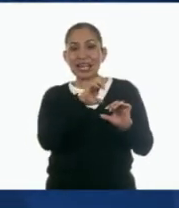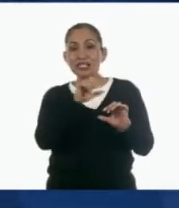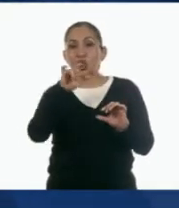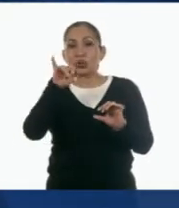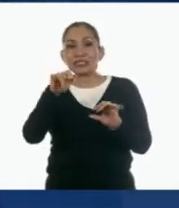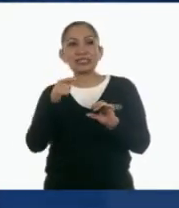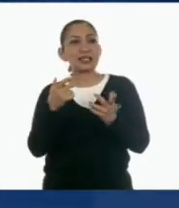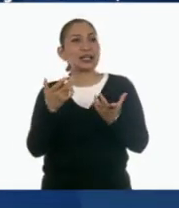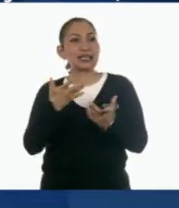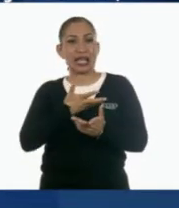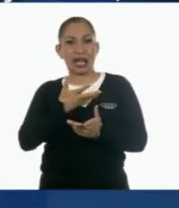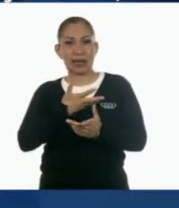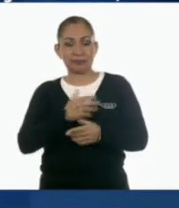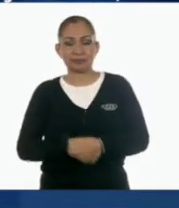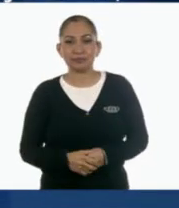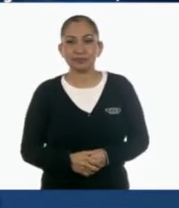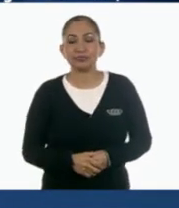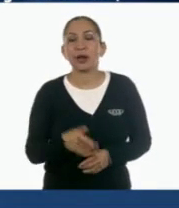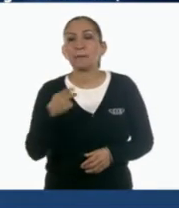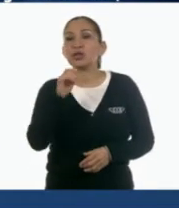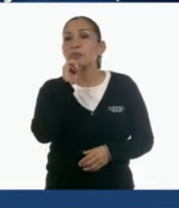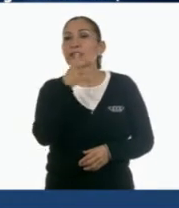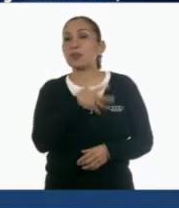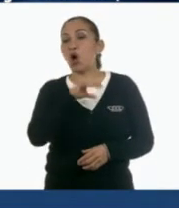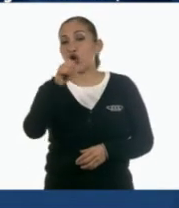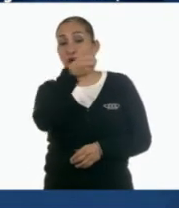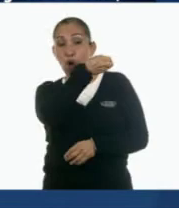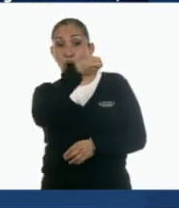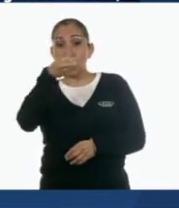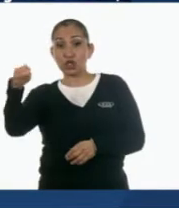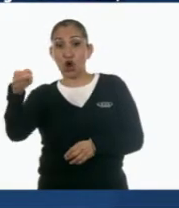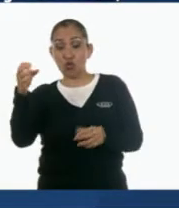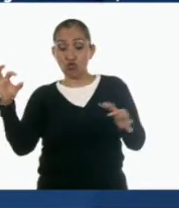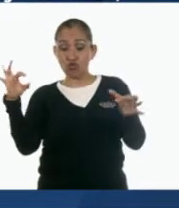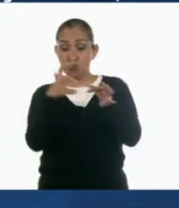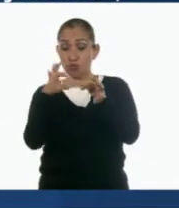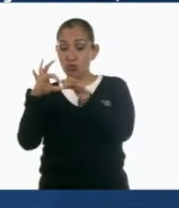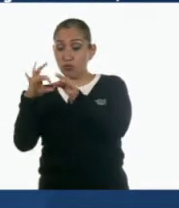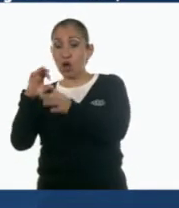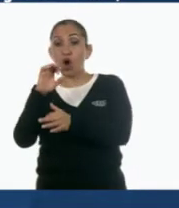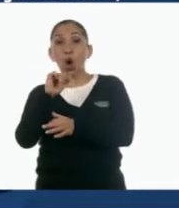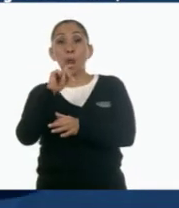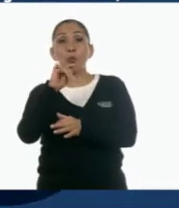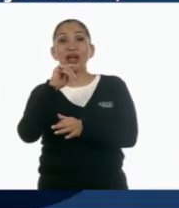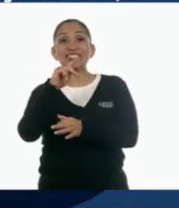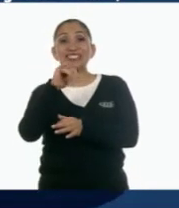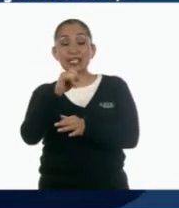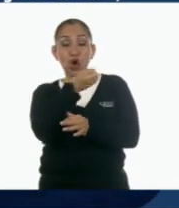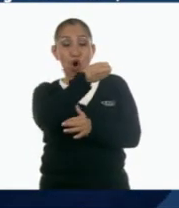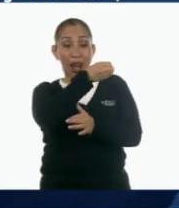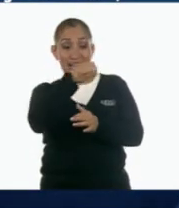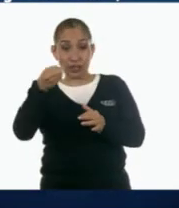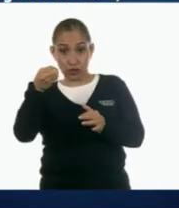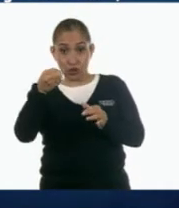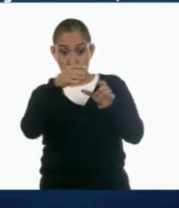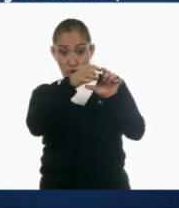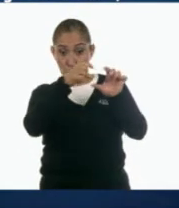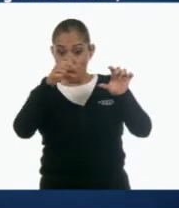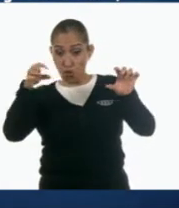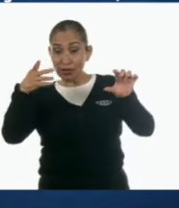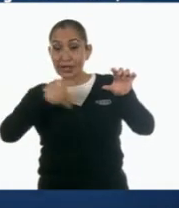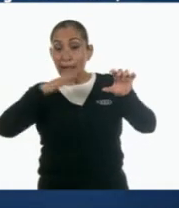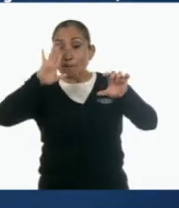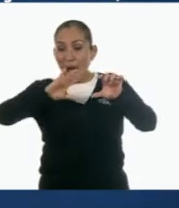tiene. Pero también tenemos oraciones compuestas, que son las oraciones o enunciados que